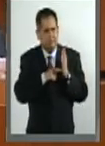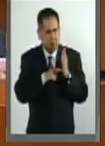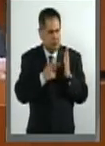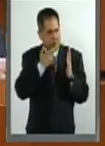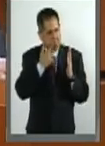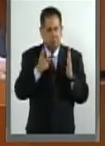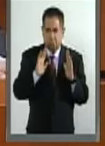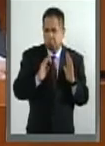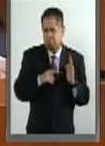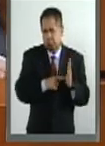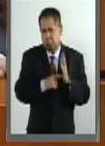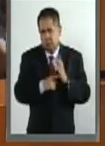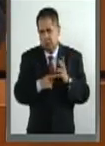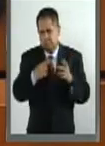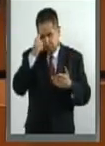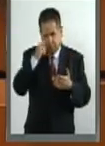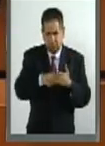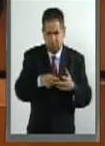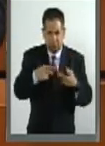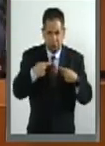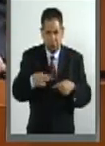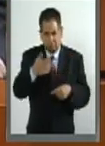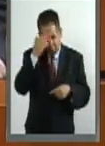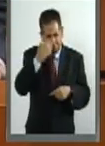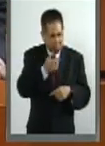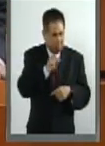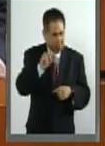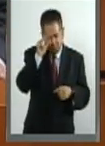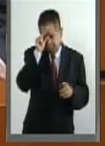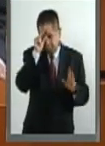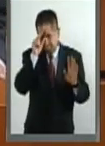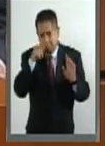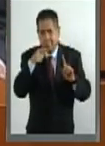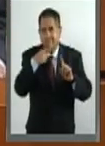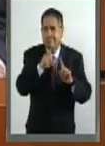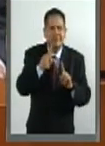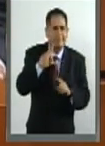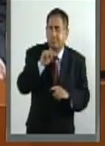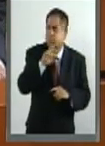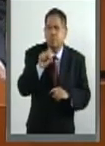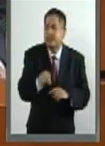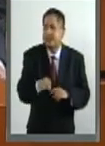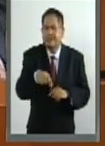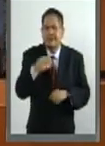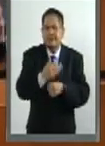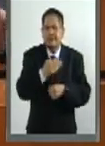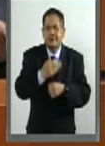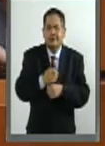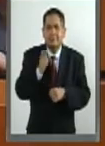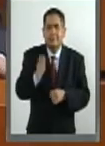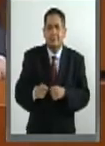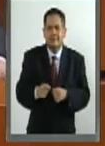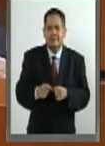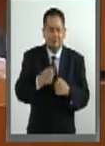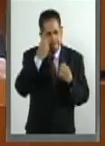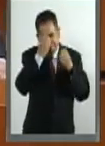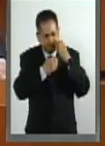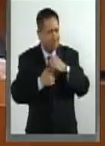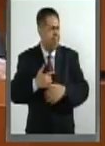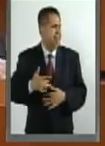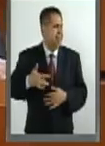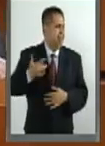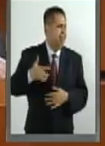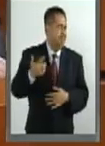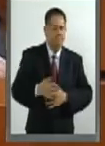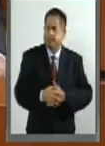mejor. Creo que es una mujer con toda la capacidad e inteligencia, pero este no es un tema que esté al análisis.